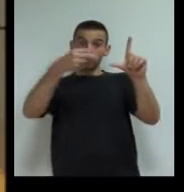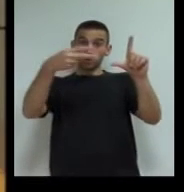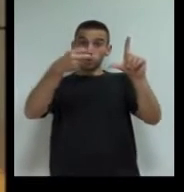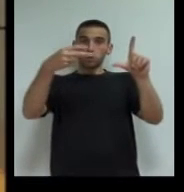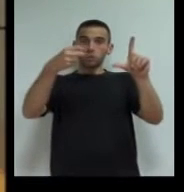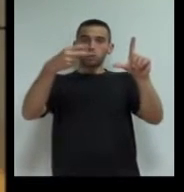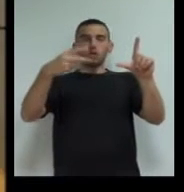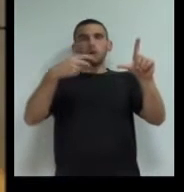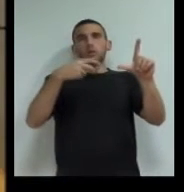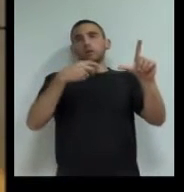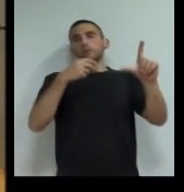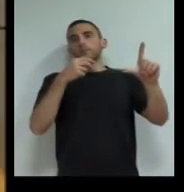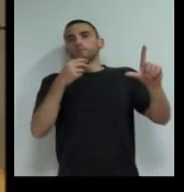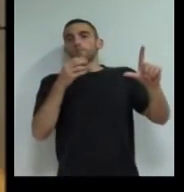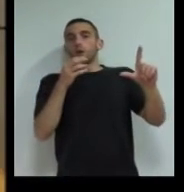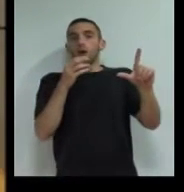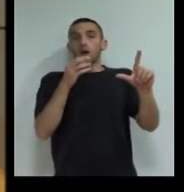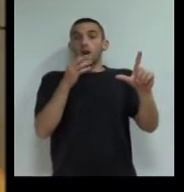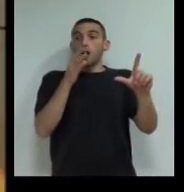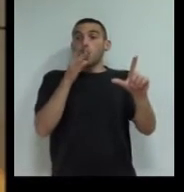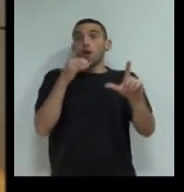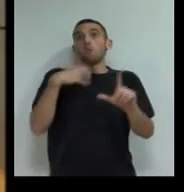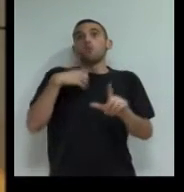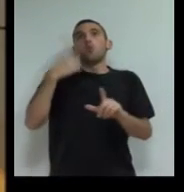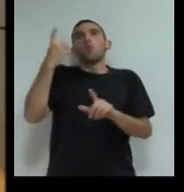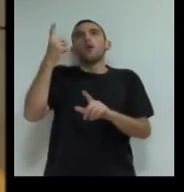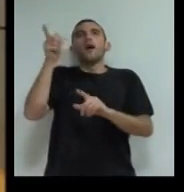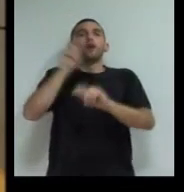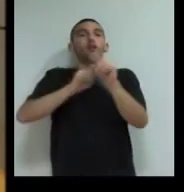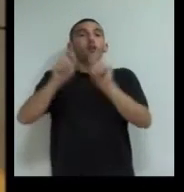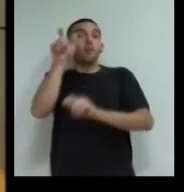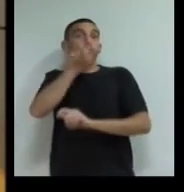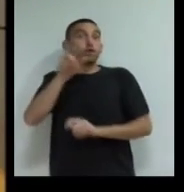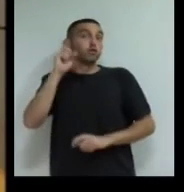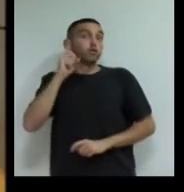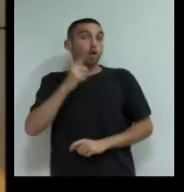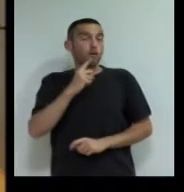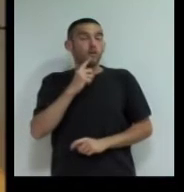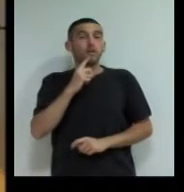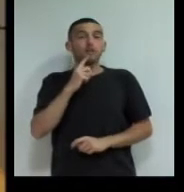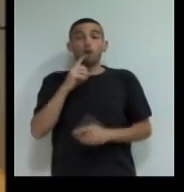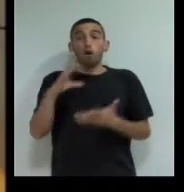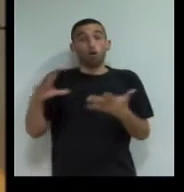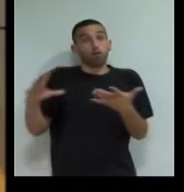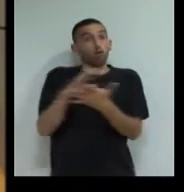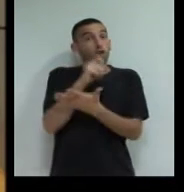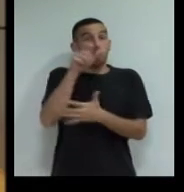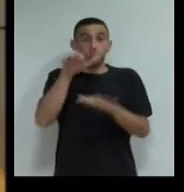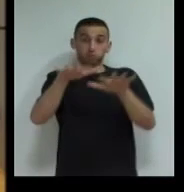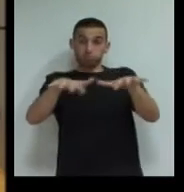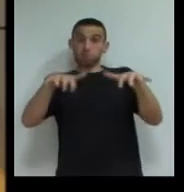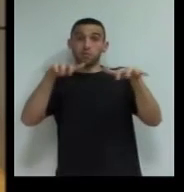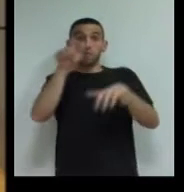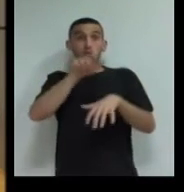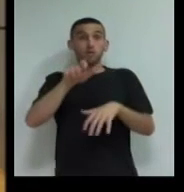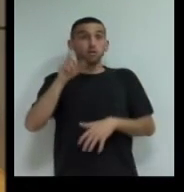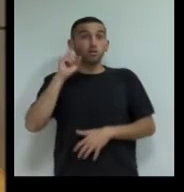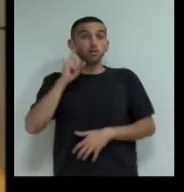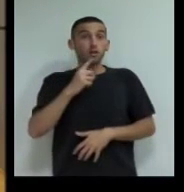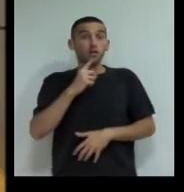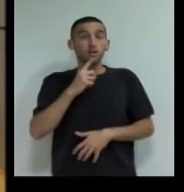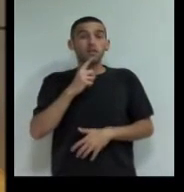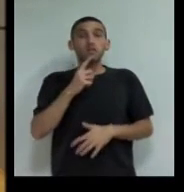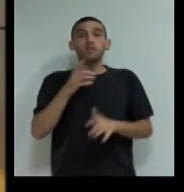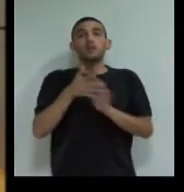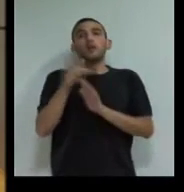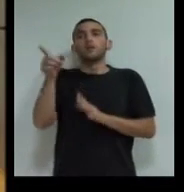excepto en momentos en los que nos ha contratado, por ejemplo, una asociación de personas sordas y todo el aforo eran personas sordas, pero era un gueto, quiero decir que no era